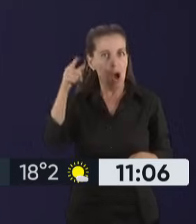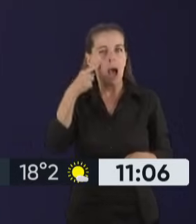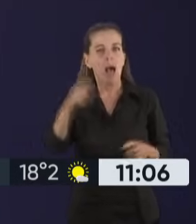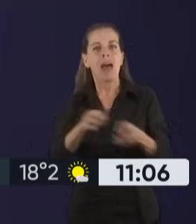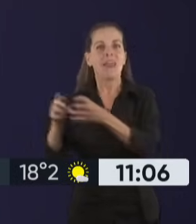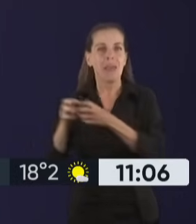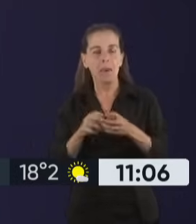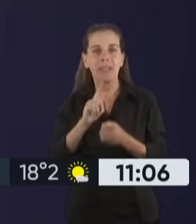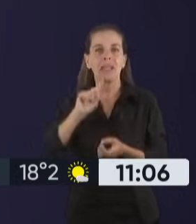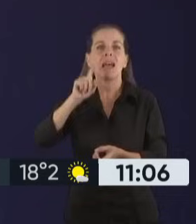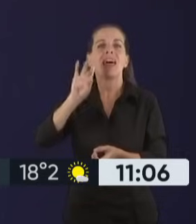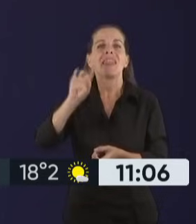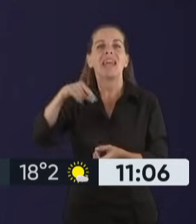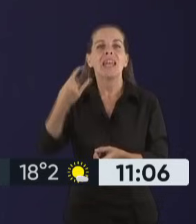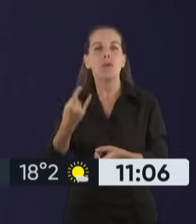DNU